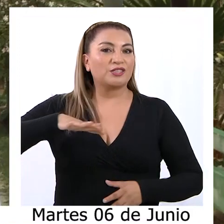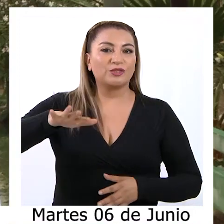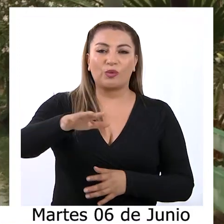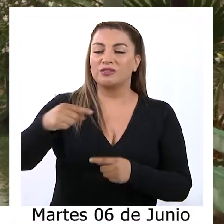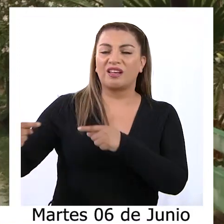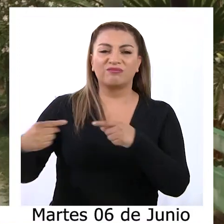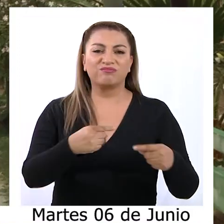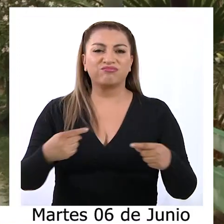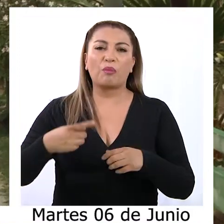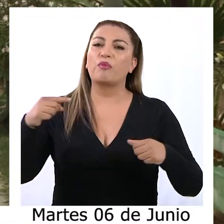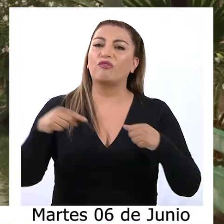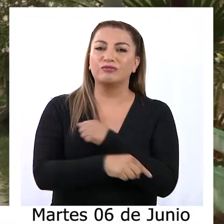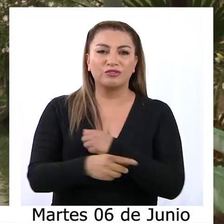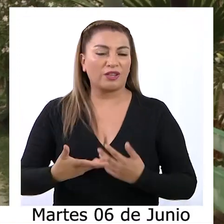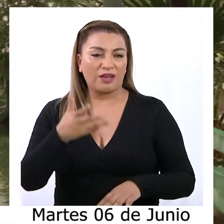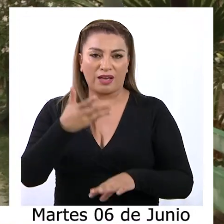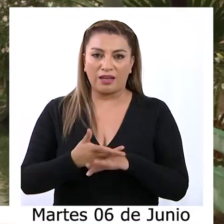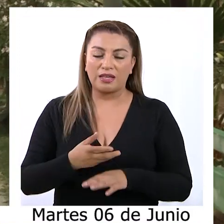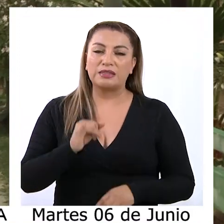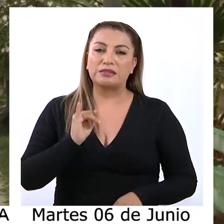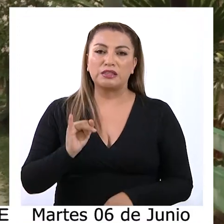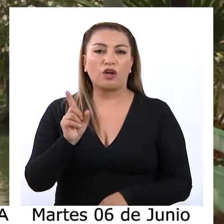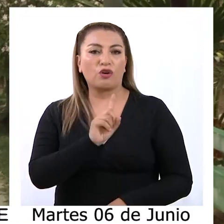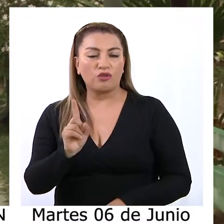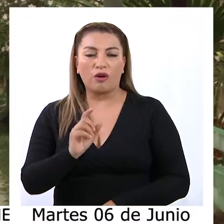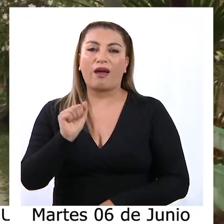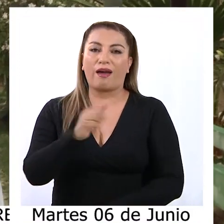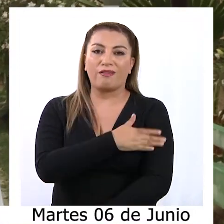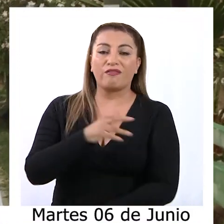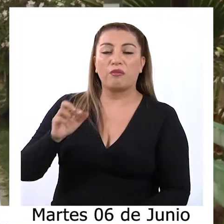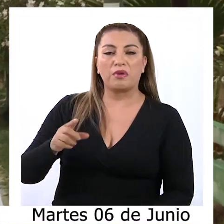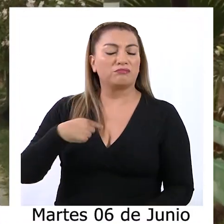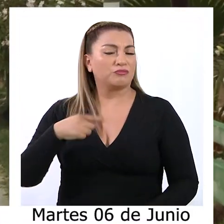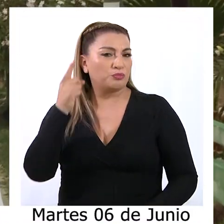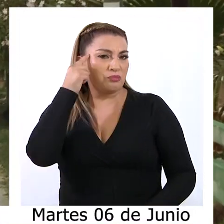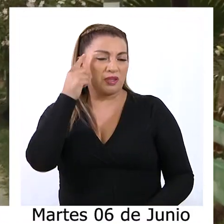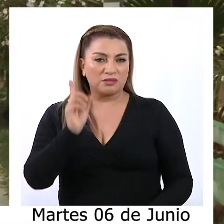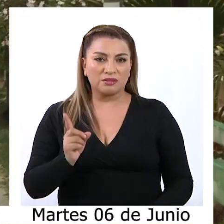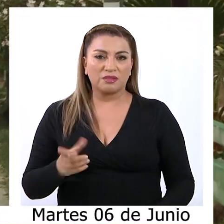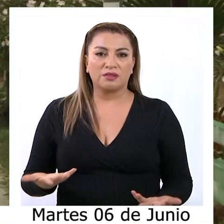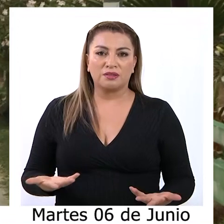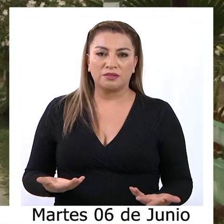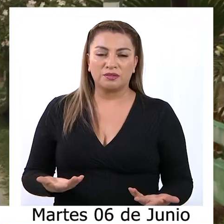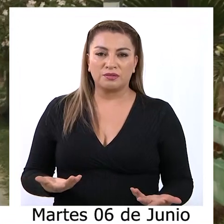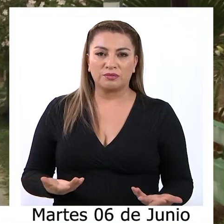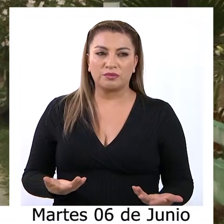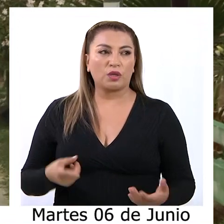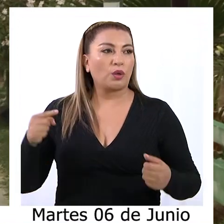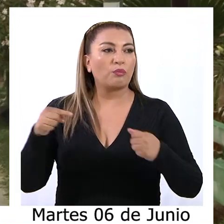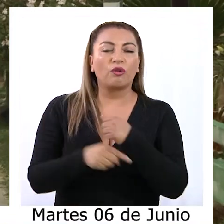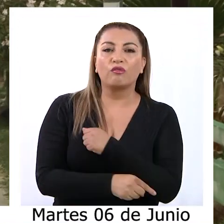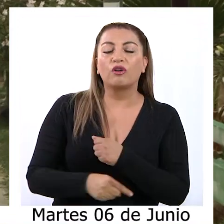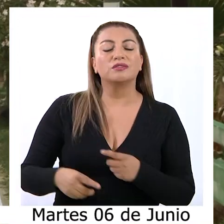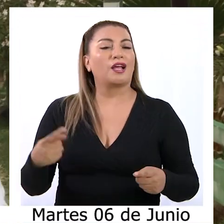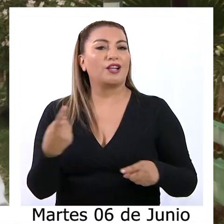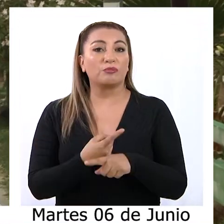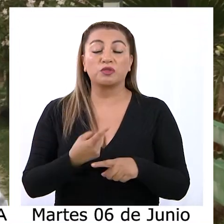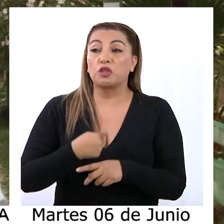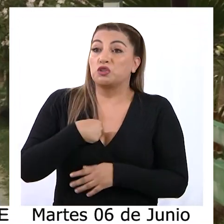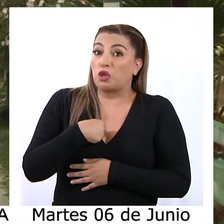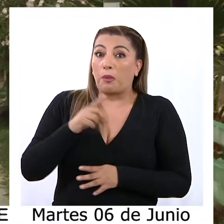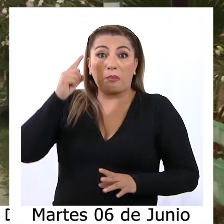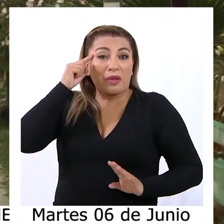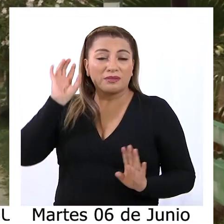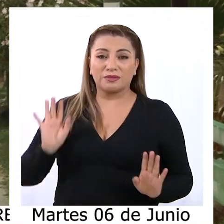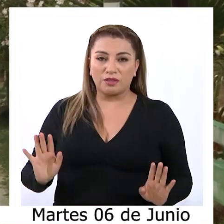profundo, más allá de la existencia o no de la AFP. Creo que no ha sido quizás parte más a fondo por parte de la discusión. Yo al